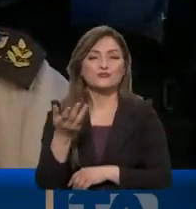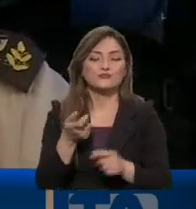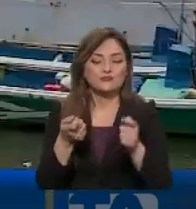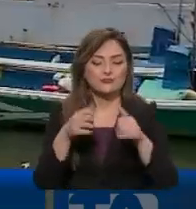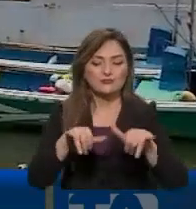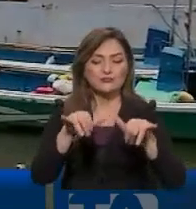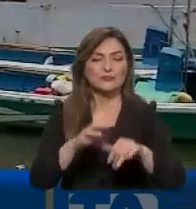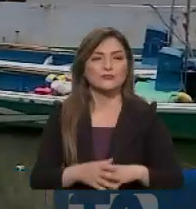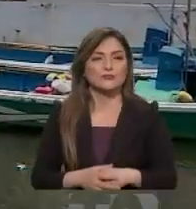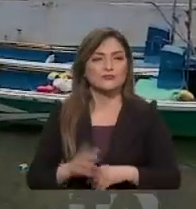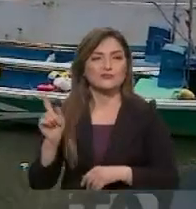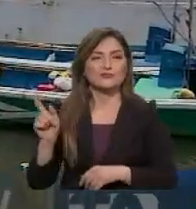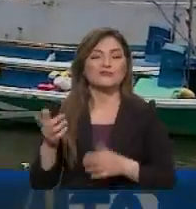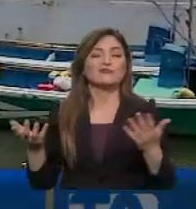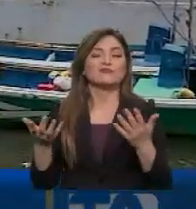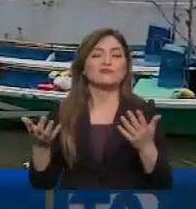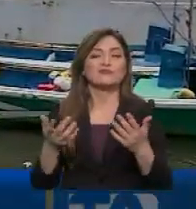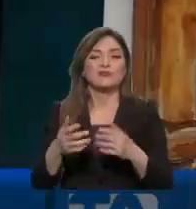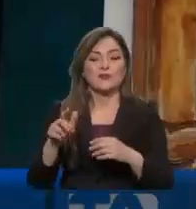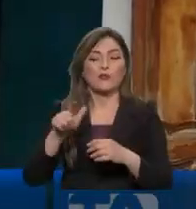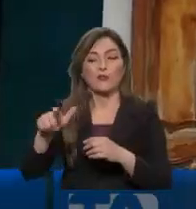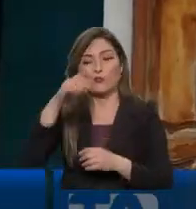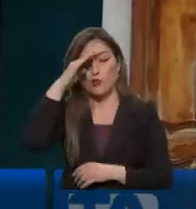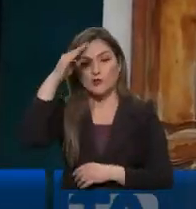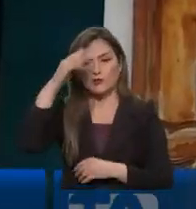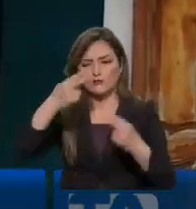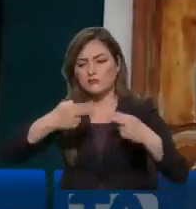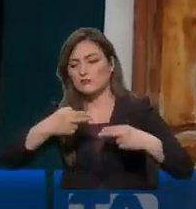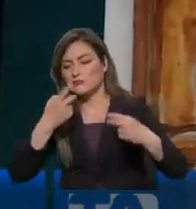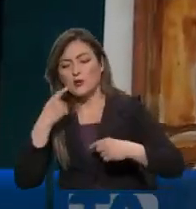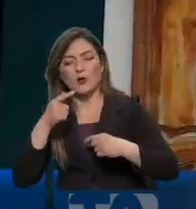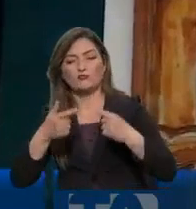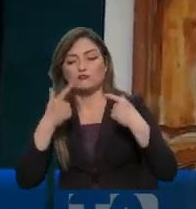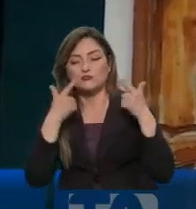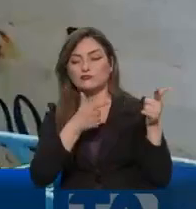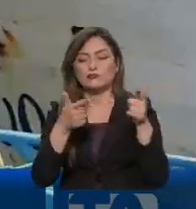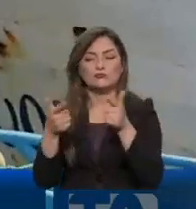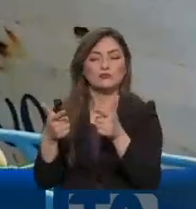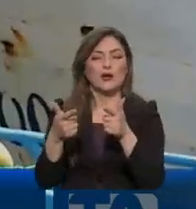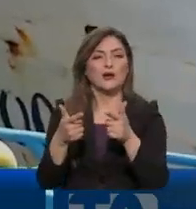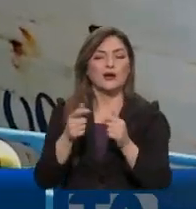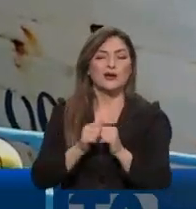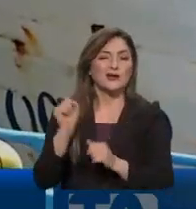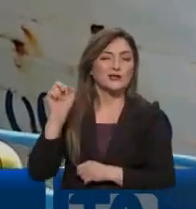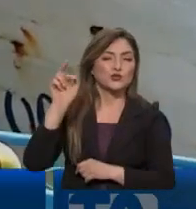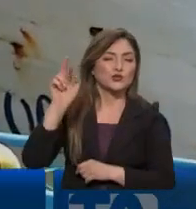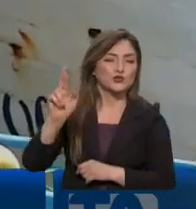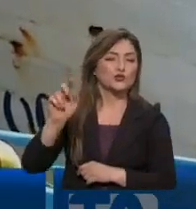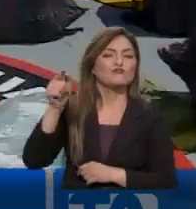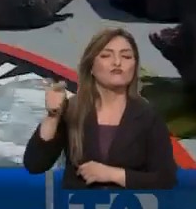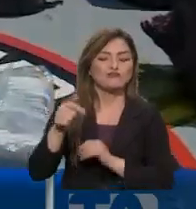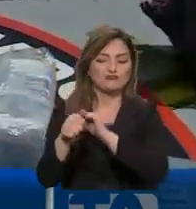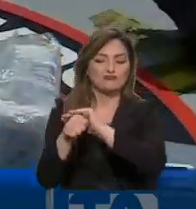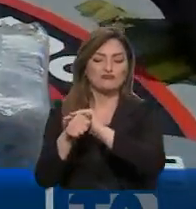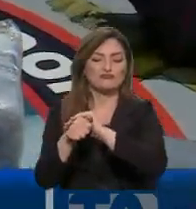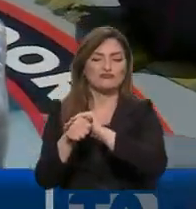operación continúa. El Popeye 1 fue interceptado por los guardacostas a 190 millas al sur de las Islas Galápagos. La mercancía que llevaba está valorada